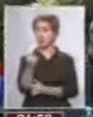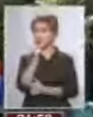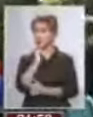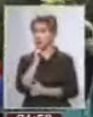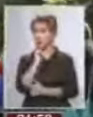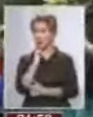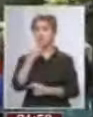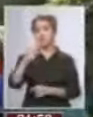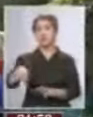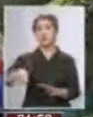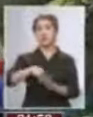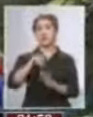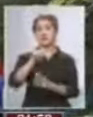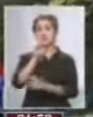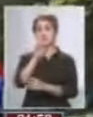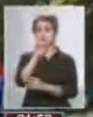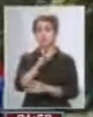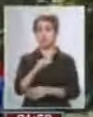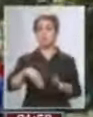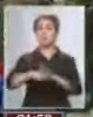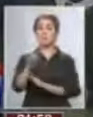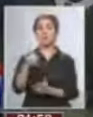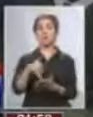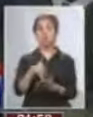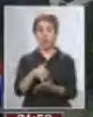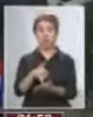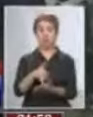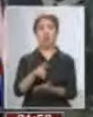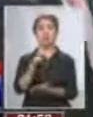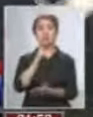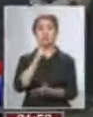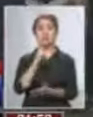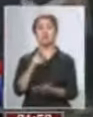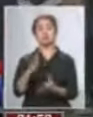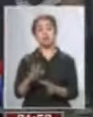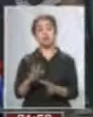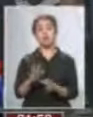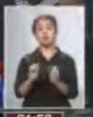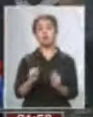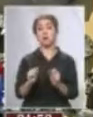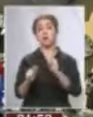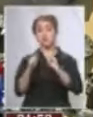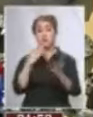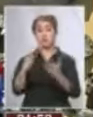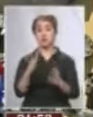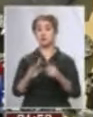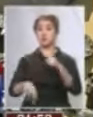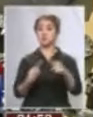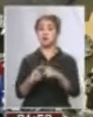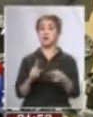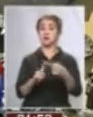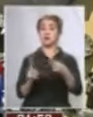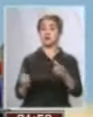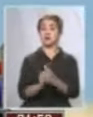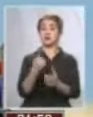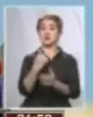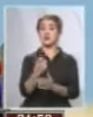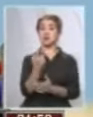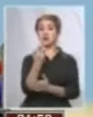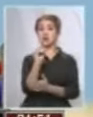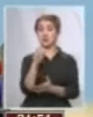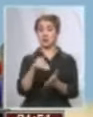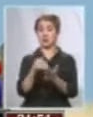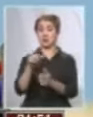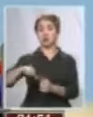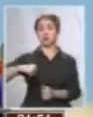privadas pertenecen al 60% más vulnerable, quienes eventualmente podrían haberse beneficiado y sumado a los 190.000 jóvenes que